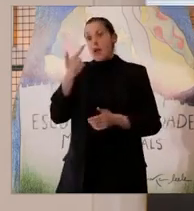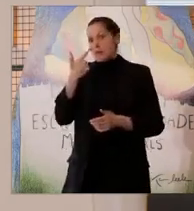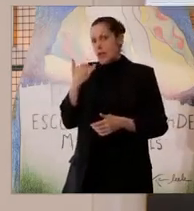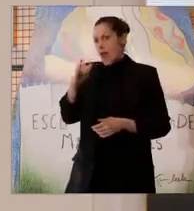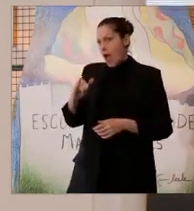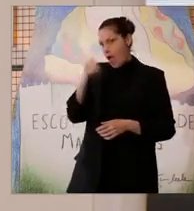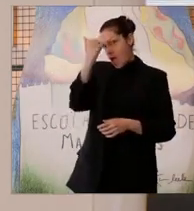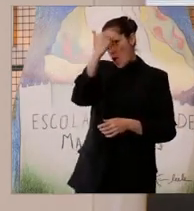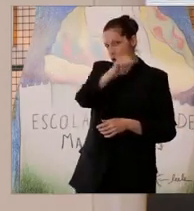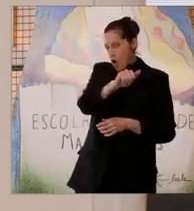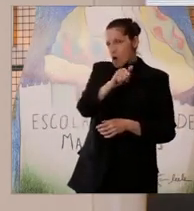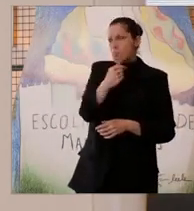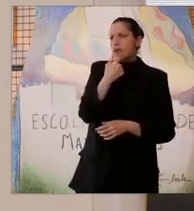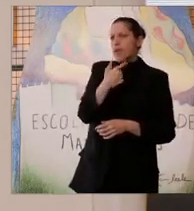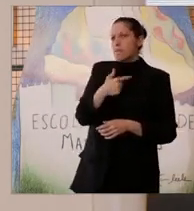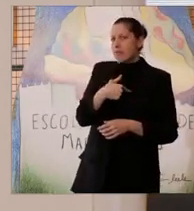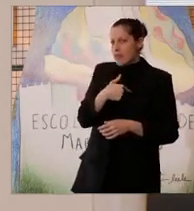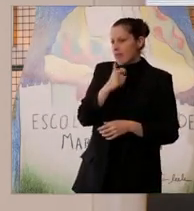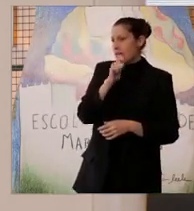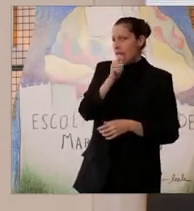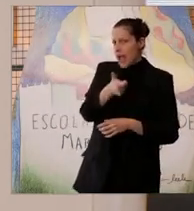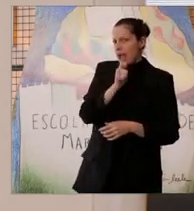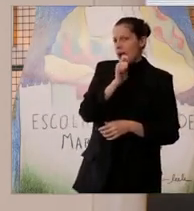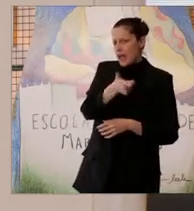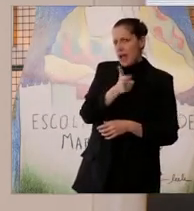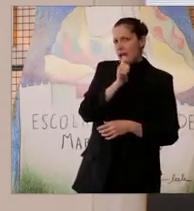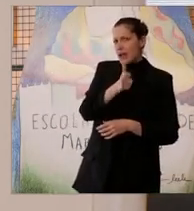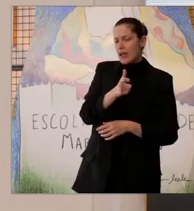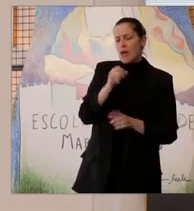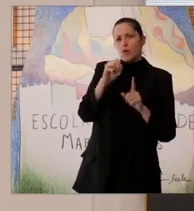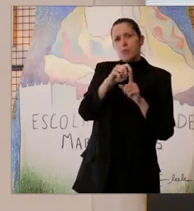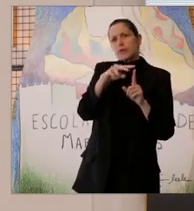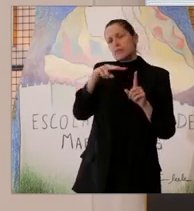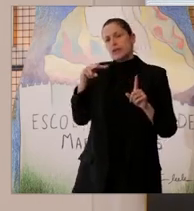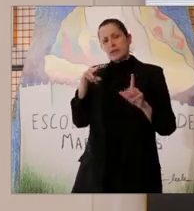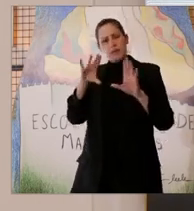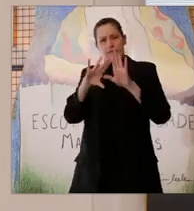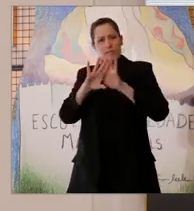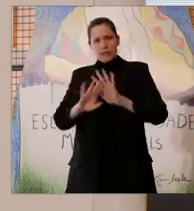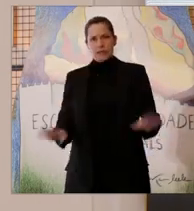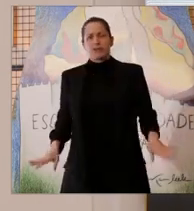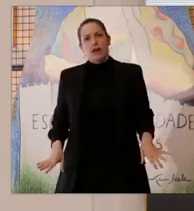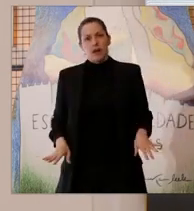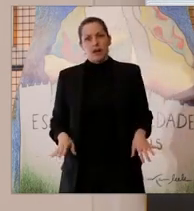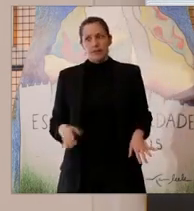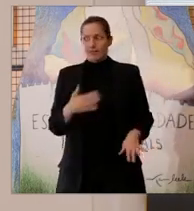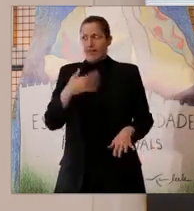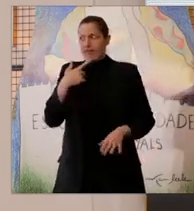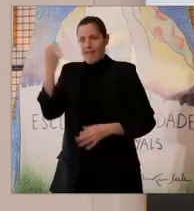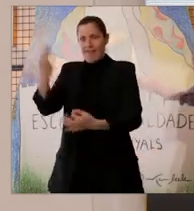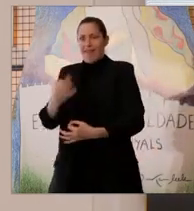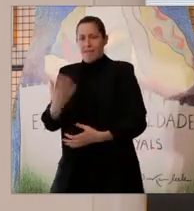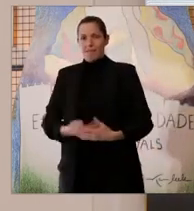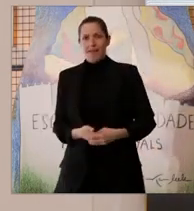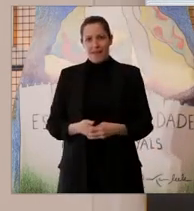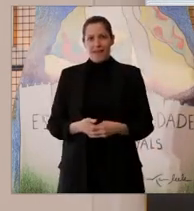mucha mirada feminista en este periódico y Se está quejando y le dije pues qué bien estamos aspirado nuestro trabajo es la mirada de